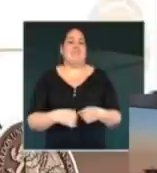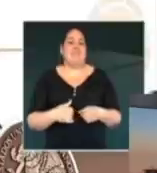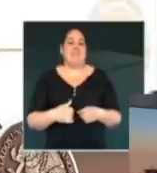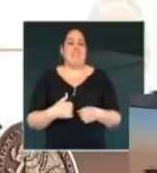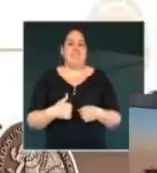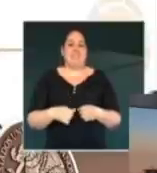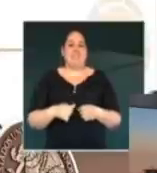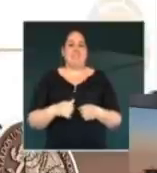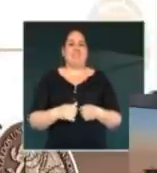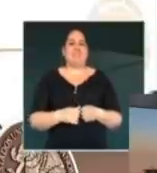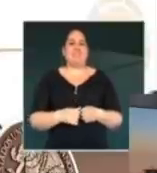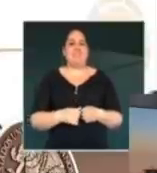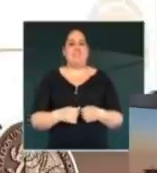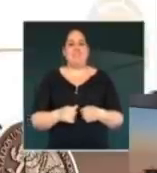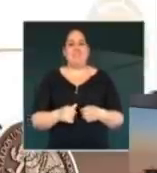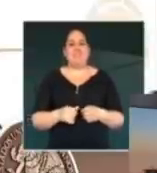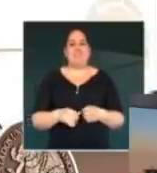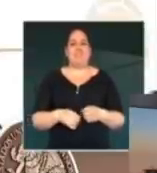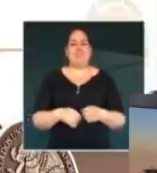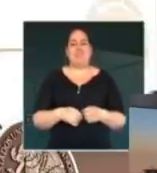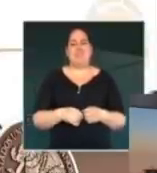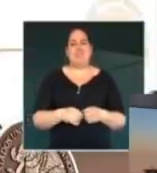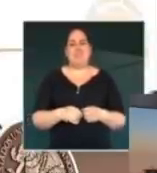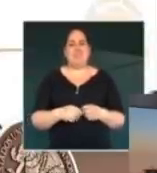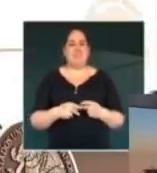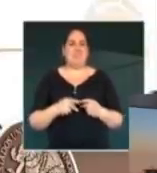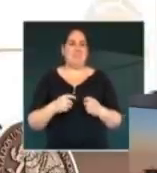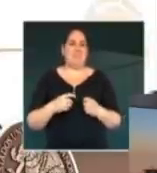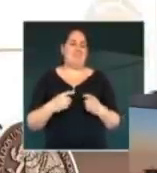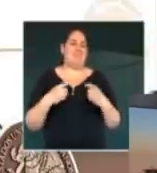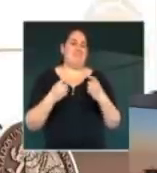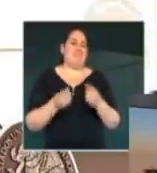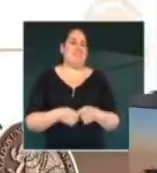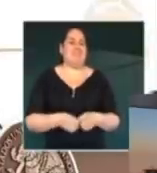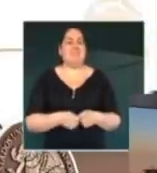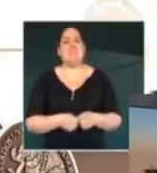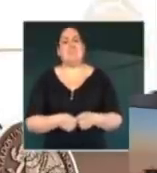dignidad y por